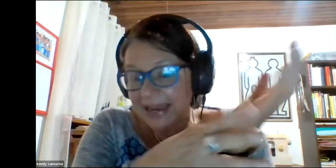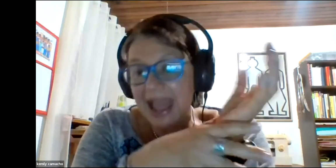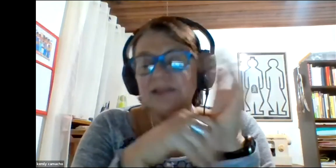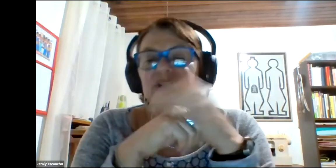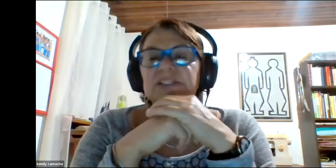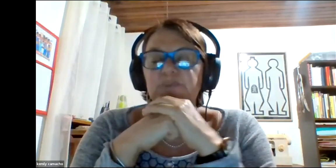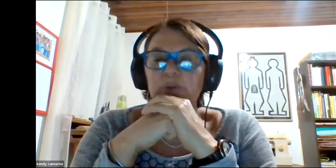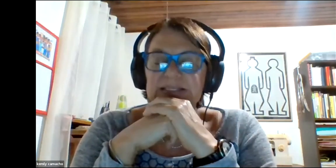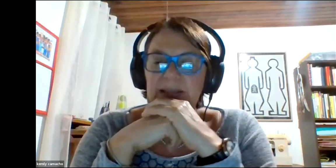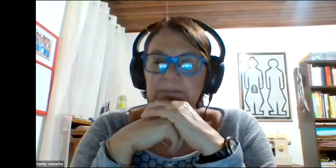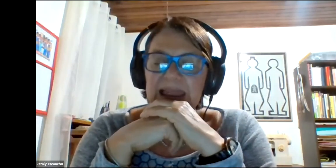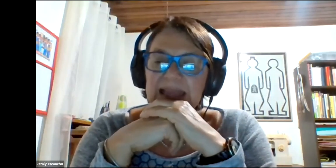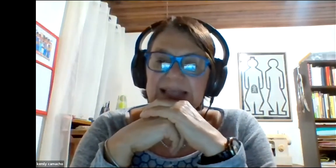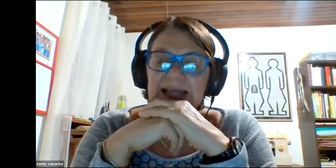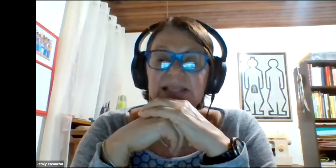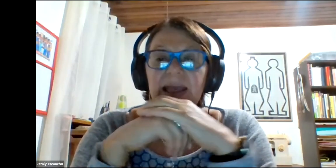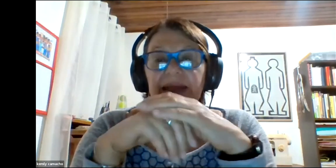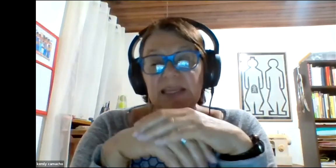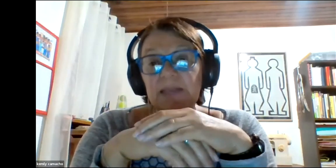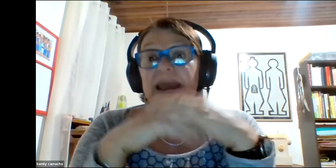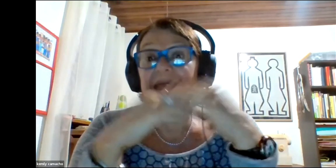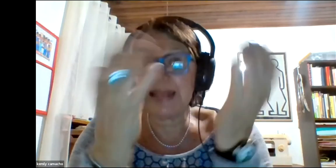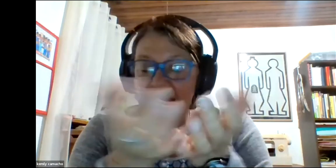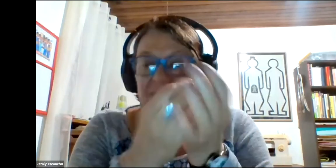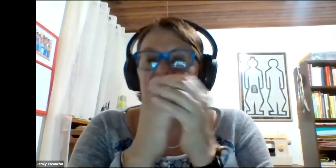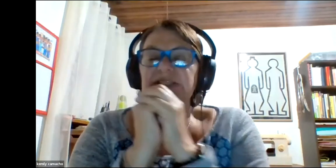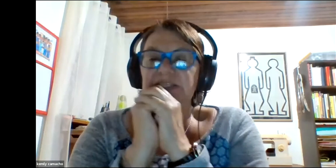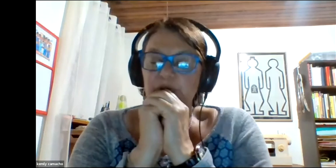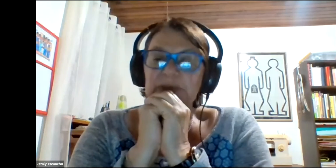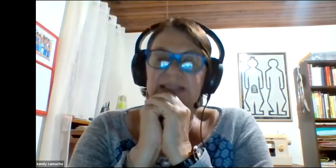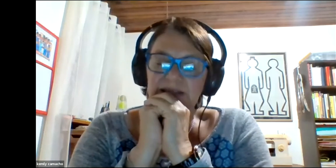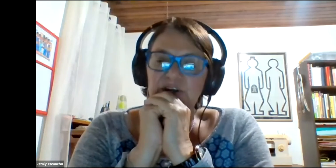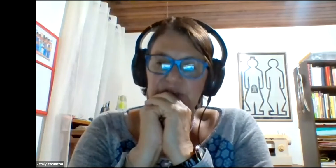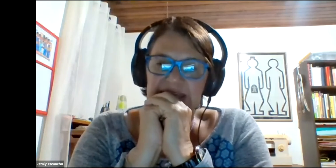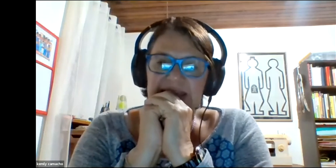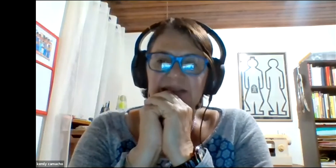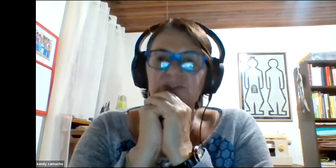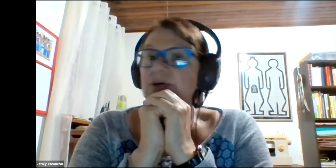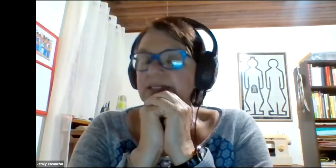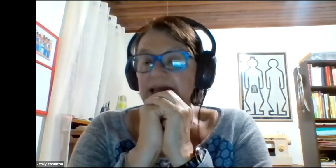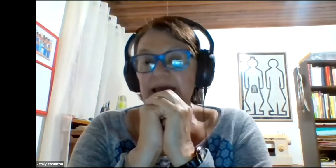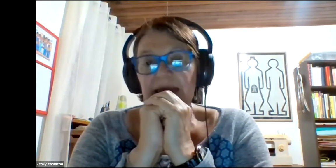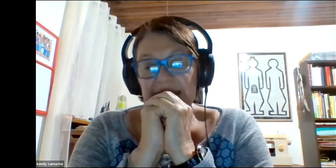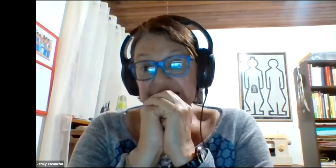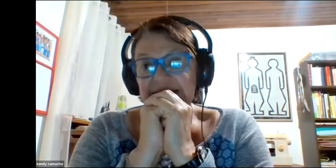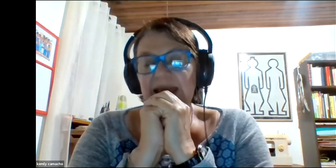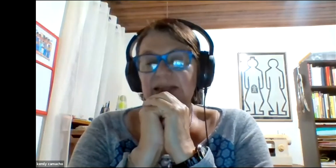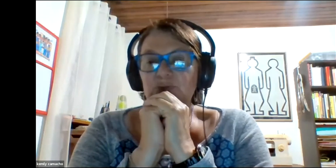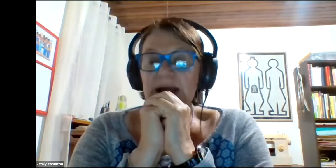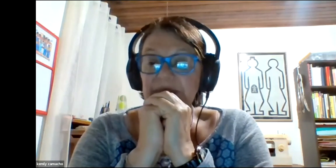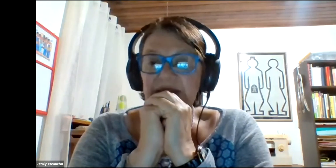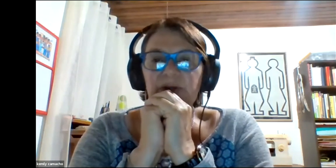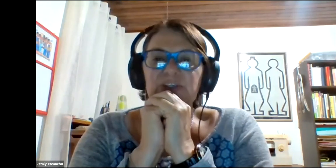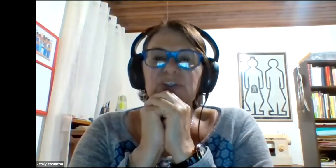para crear nuestras propias empresas y para crear nuestras propias tecnologías. Yo creo que ese es